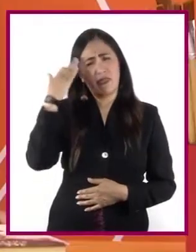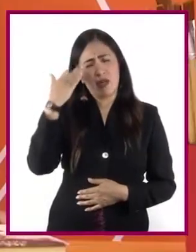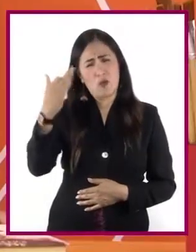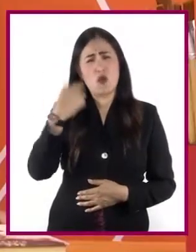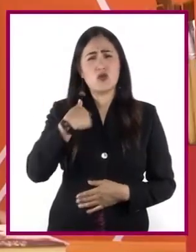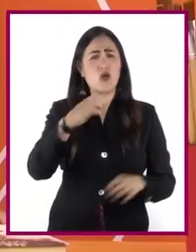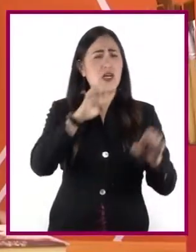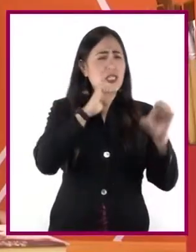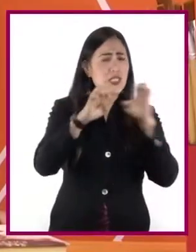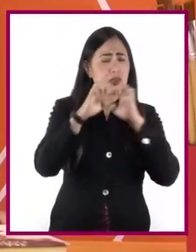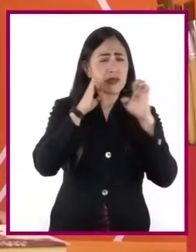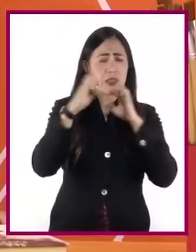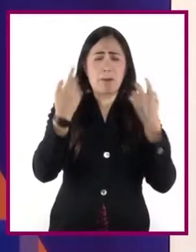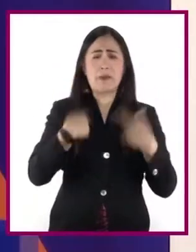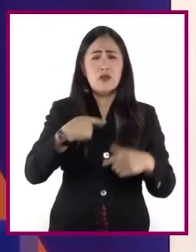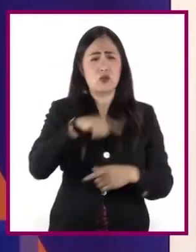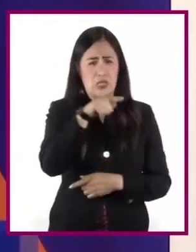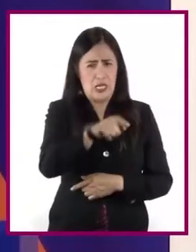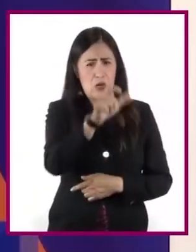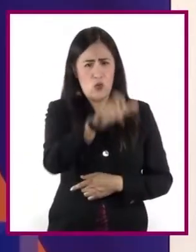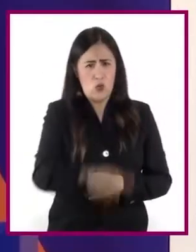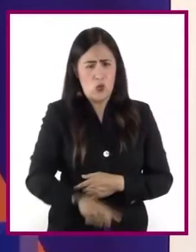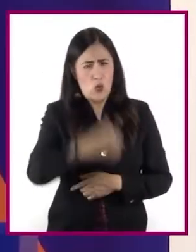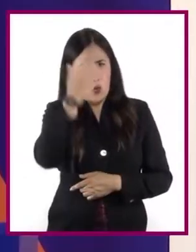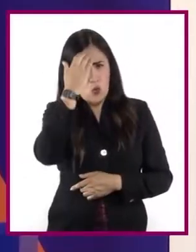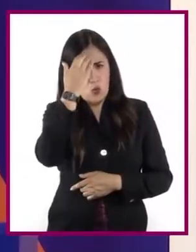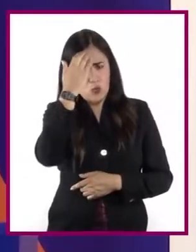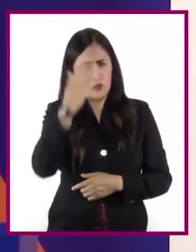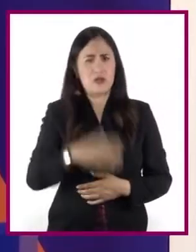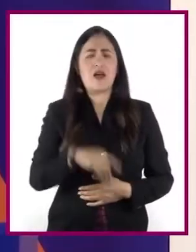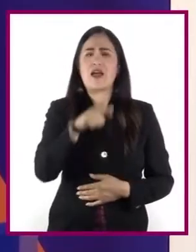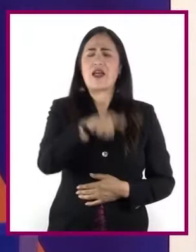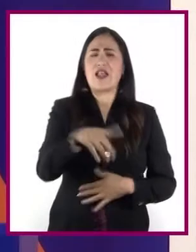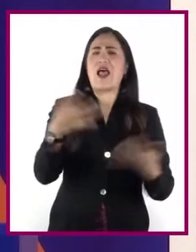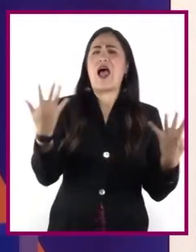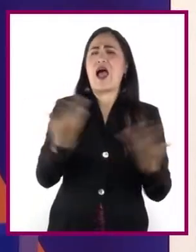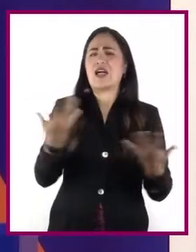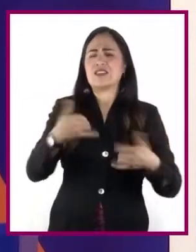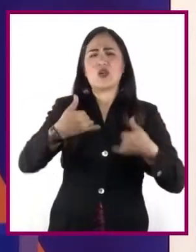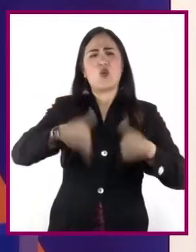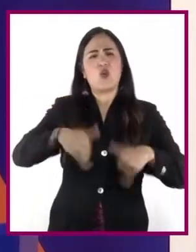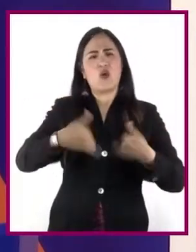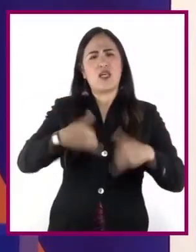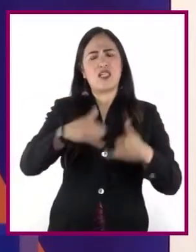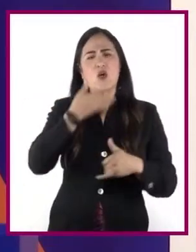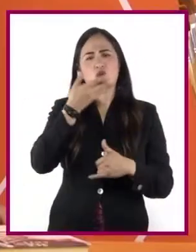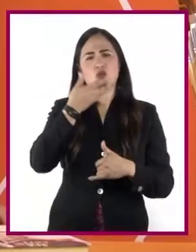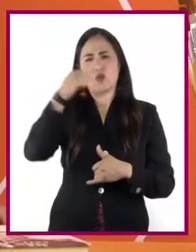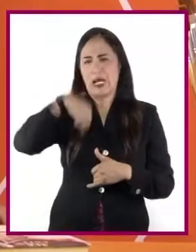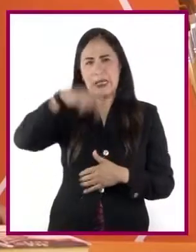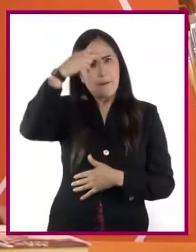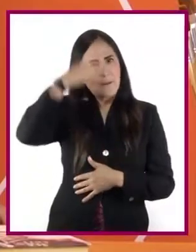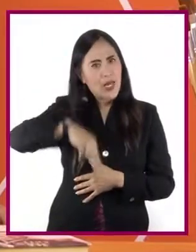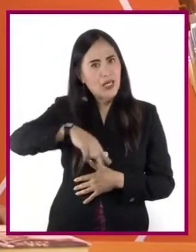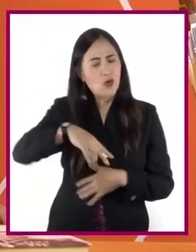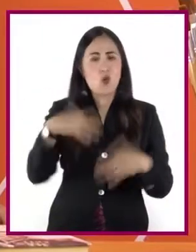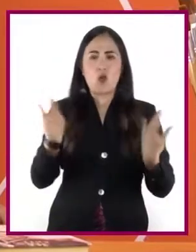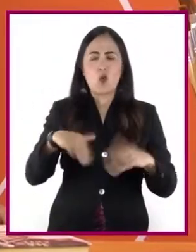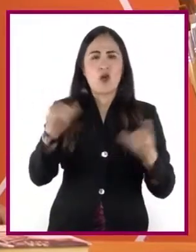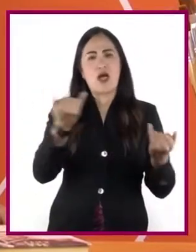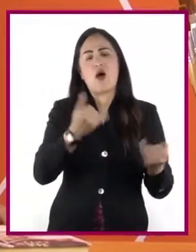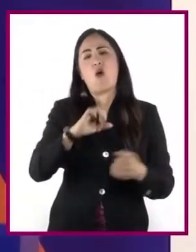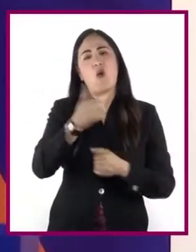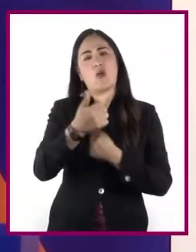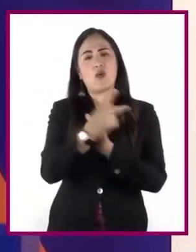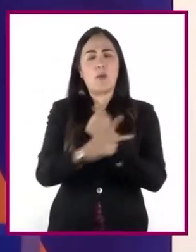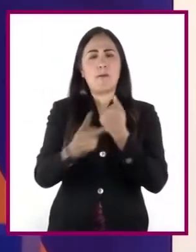entrevisté a alguien muy conocido que se dedicaba a la elaboración de juguetes tradicionales mexicanos, los cuales exportaba a